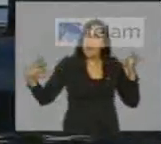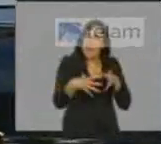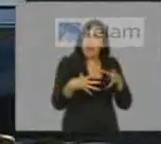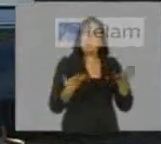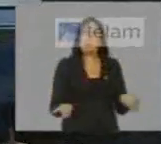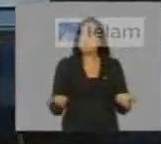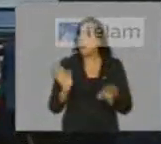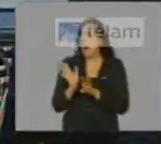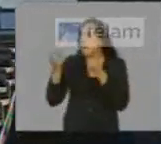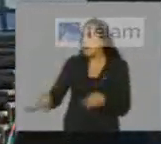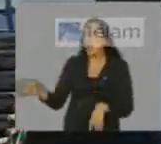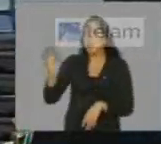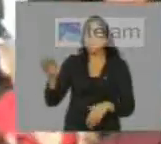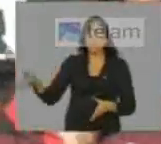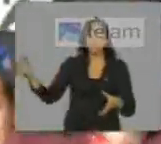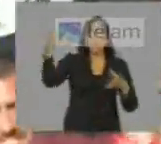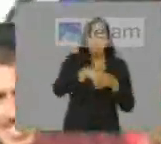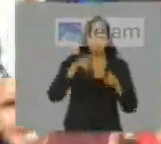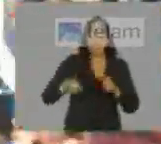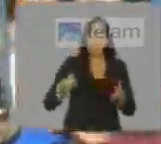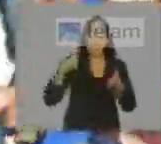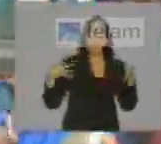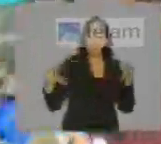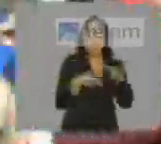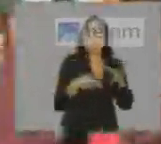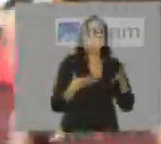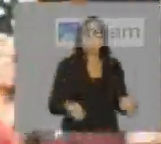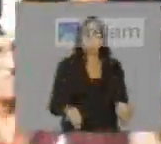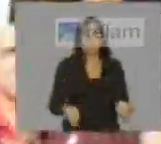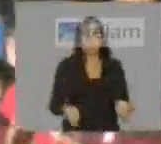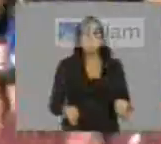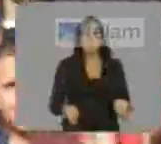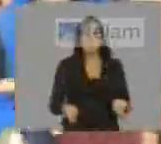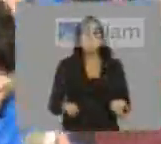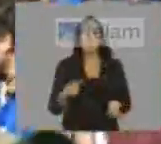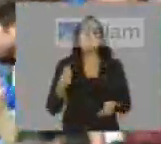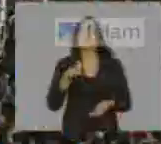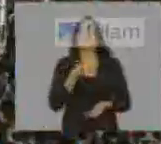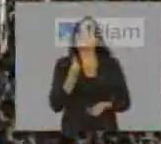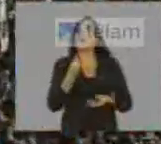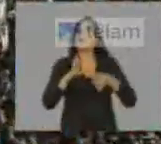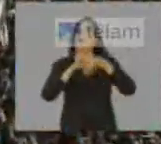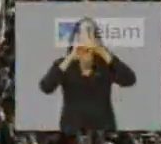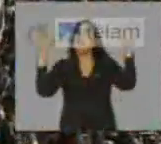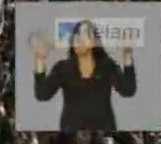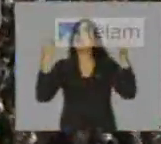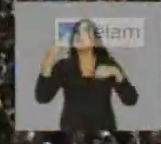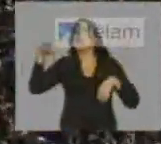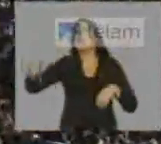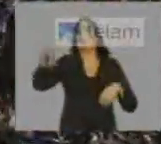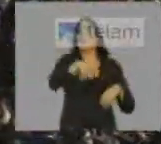Qué oportunidad perdida. Oportunidad perdida para la democracia y las instituciones. Yo